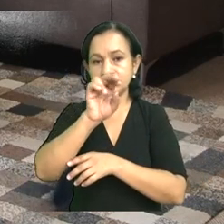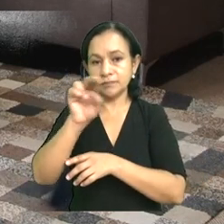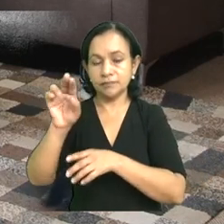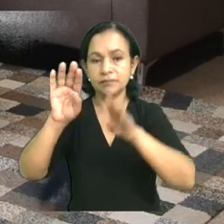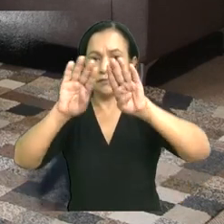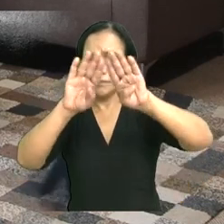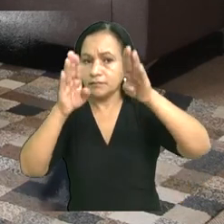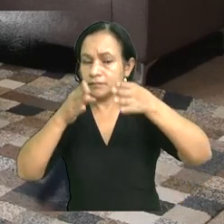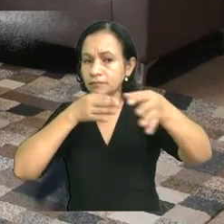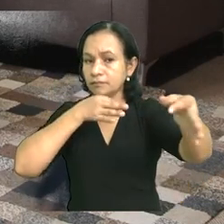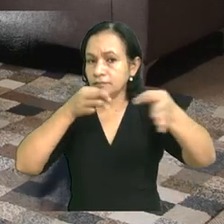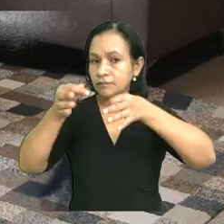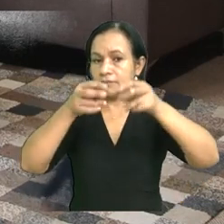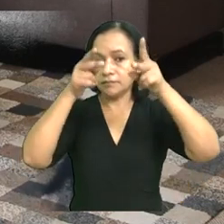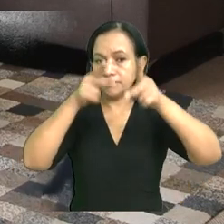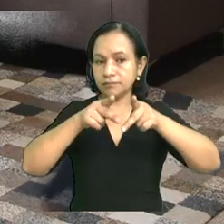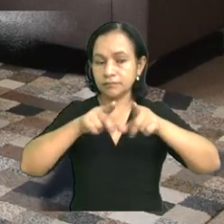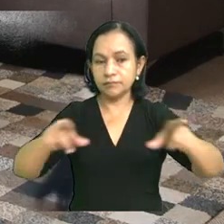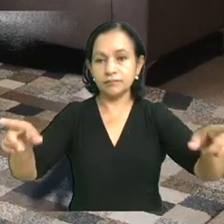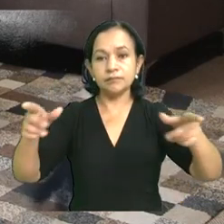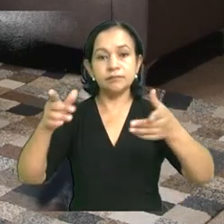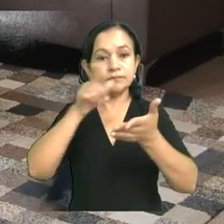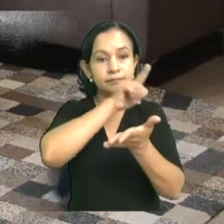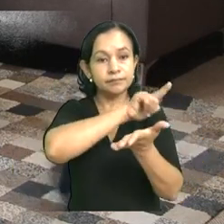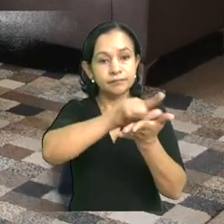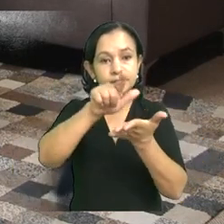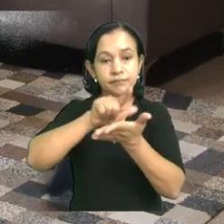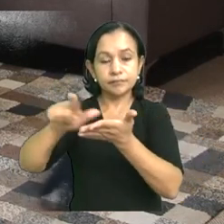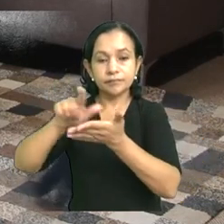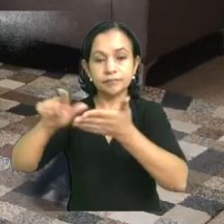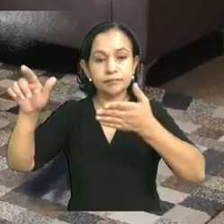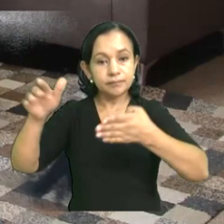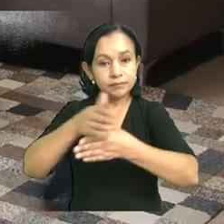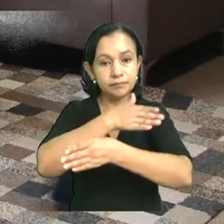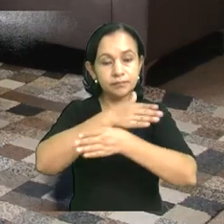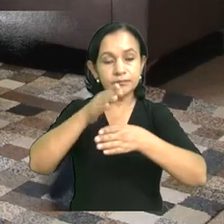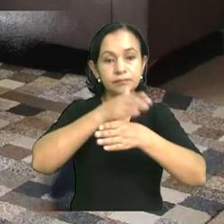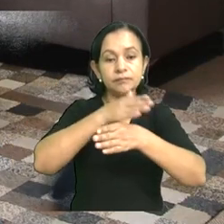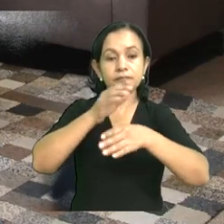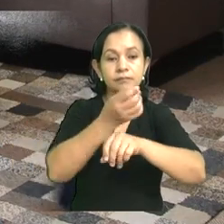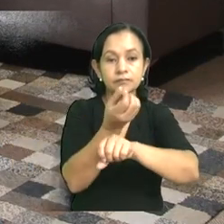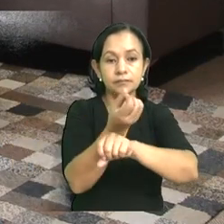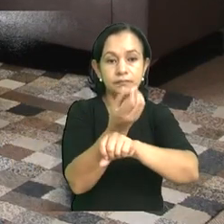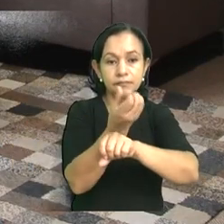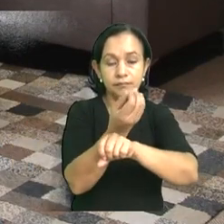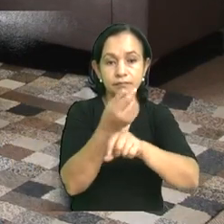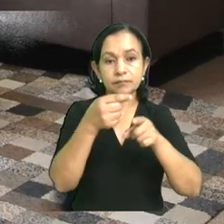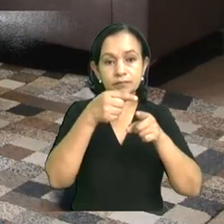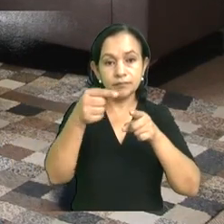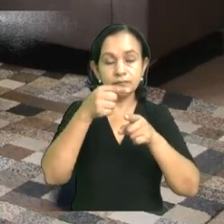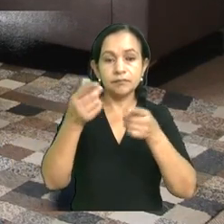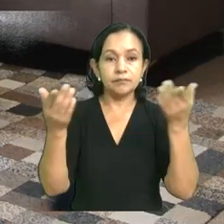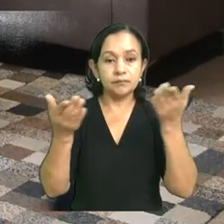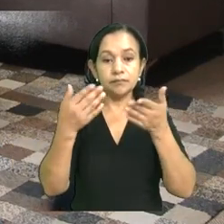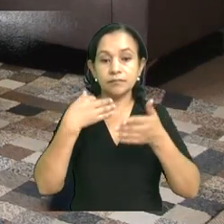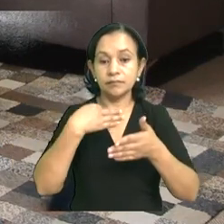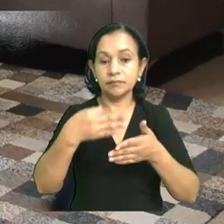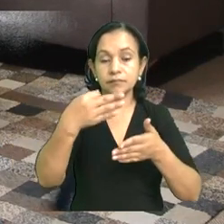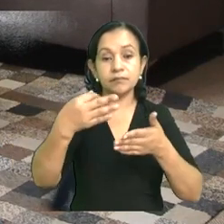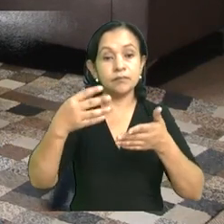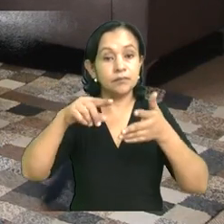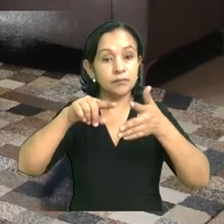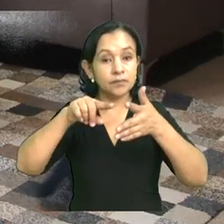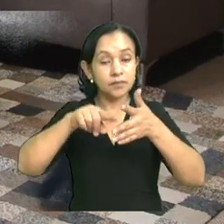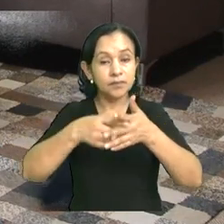que significan los planes de limpieza y prevención realizadas por los gobiernos municipales de cara a la entrada del invierno 2020. Compañera, pues